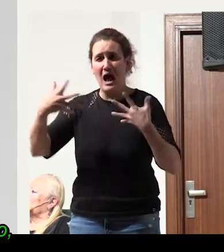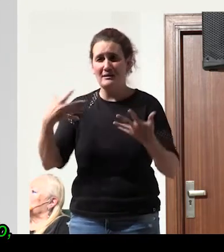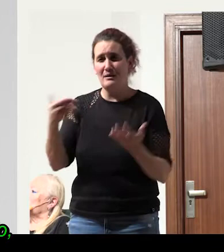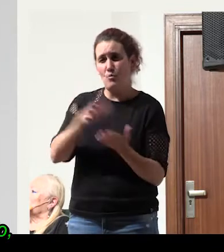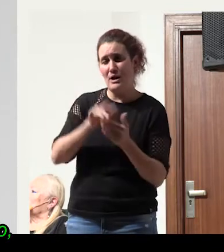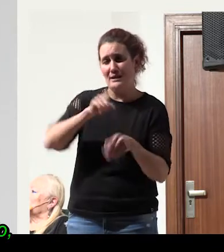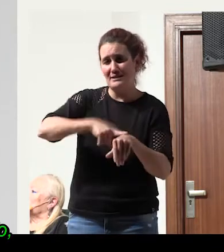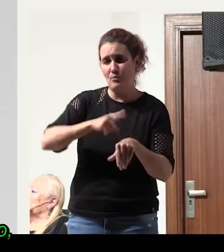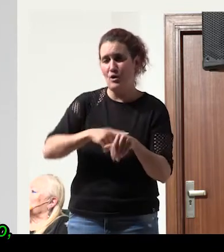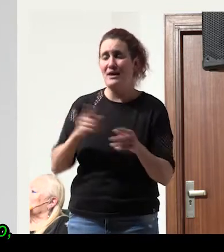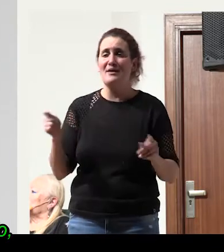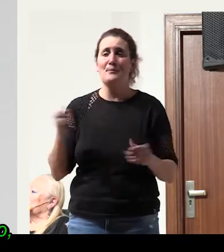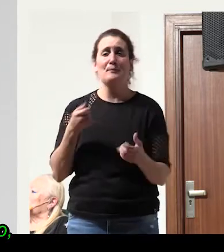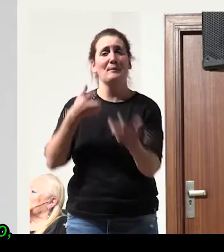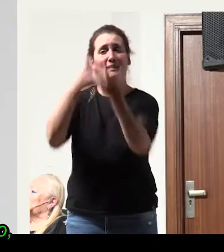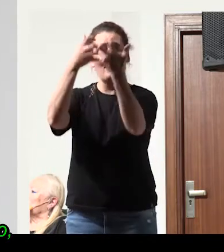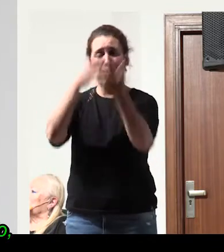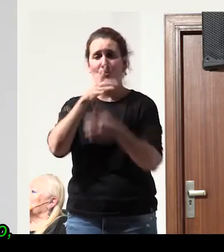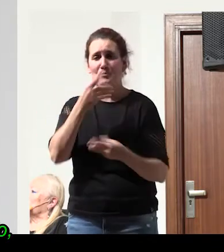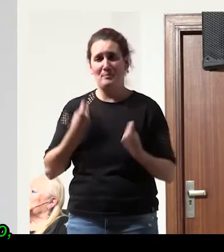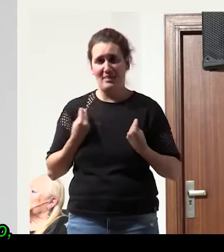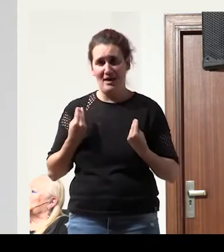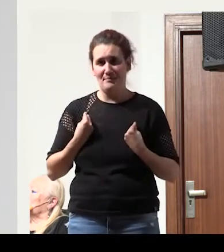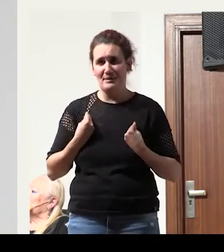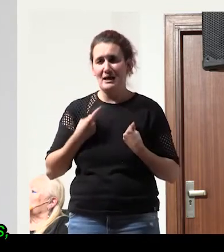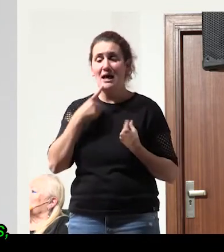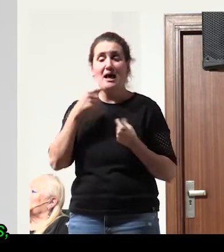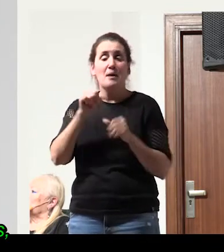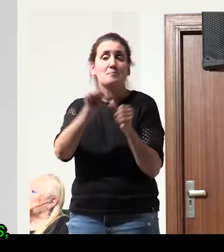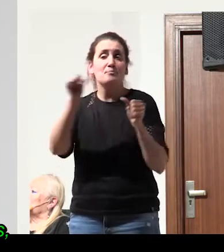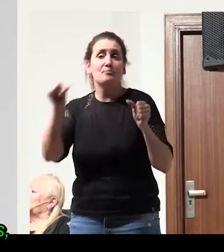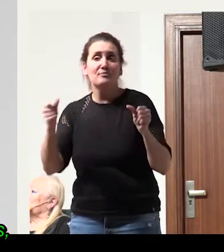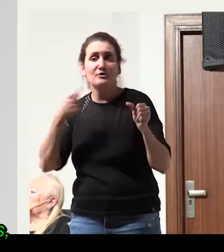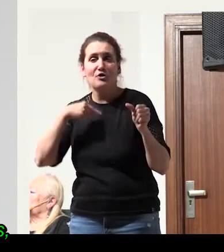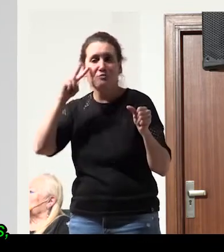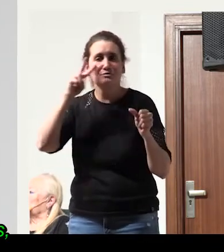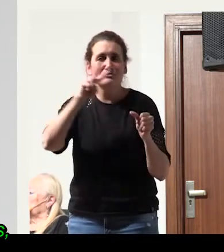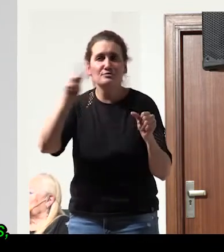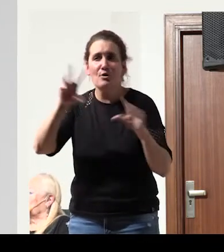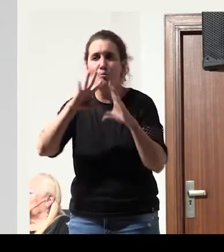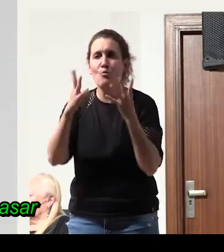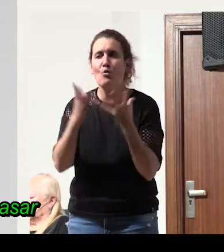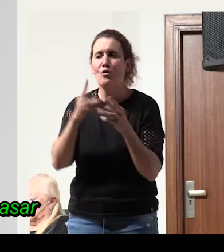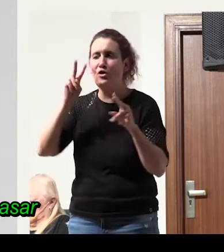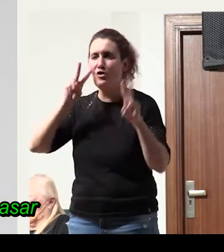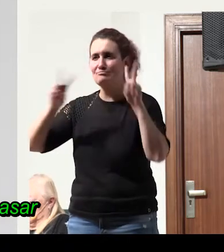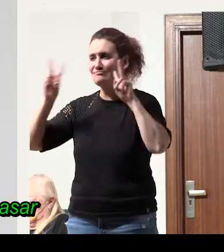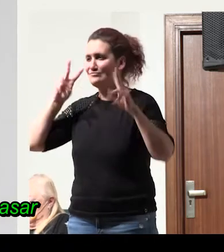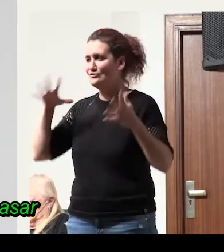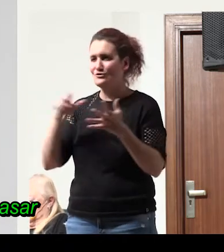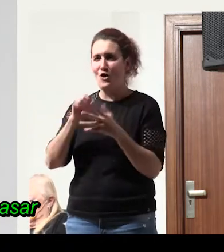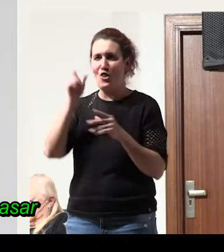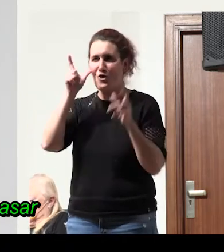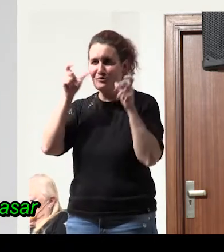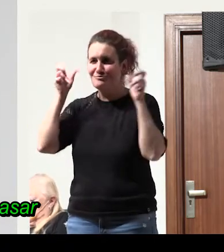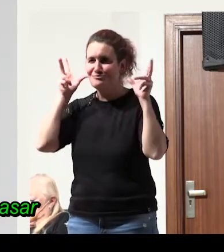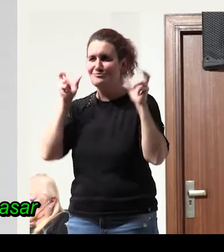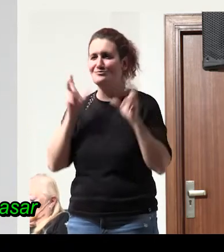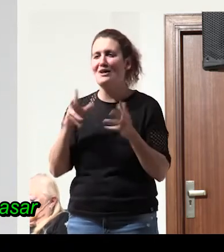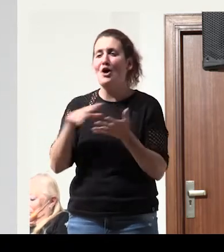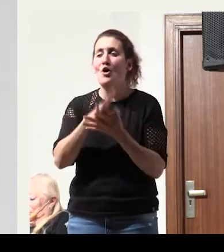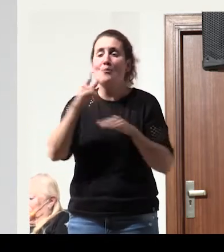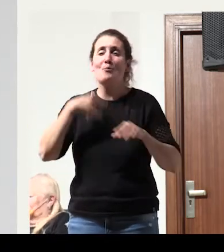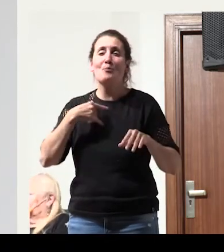Mientras tanto, seguiré observando el mundo, despiertos todos los sentidos, porque lo peor que me puede pasar no es